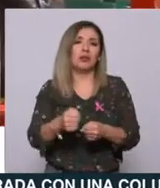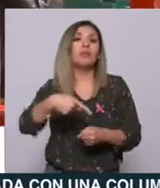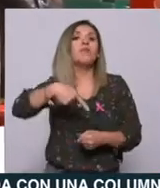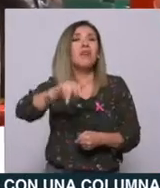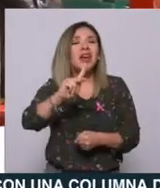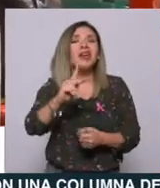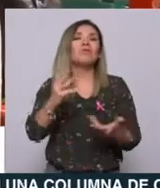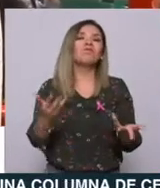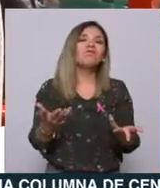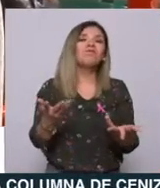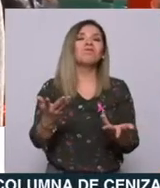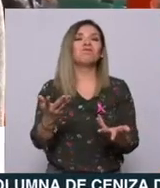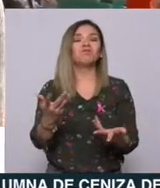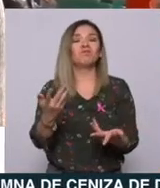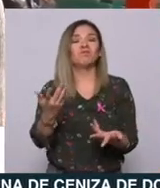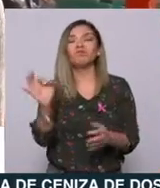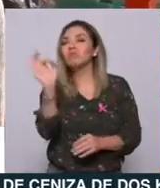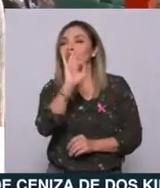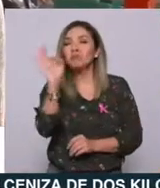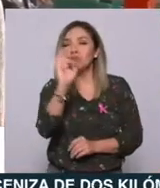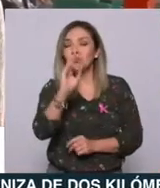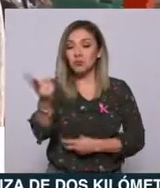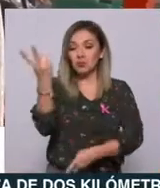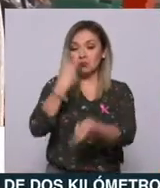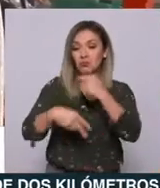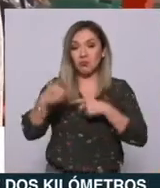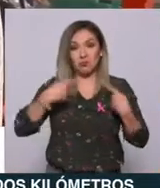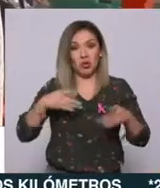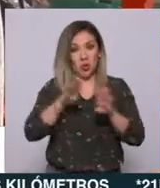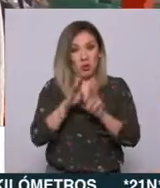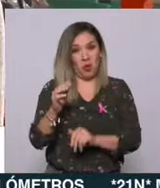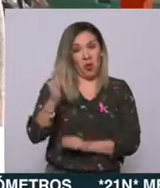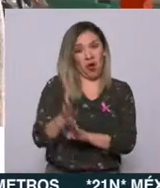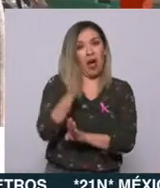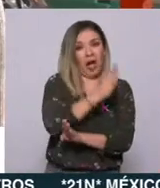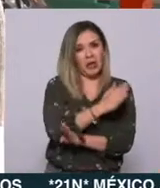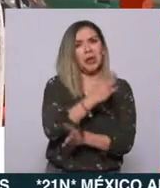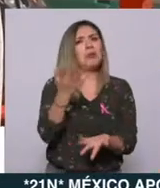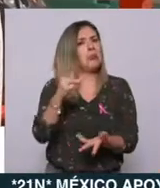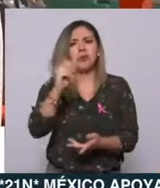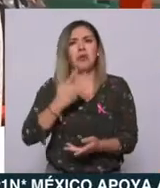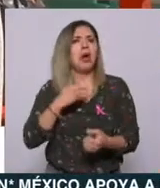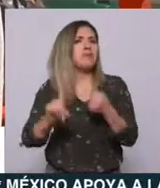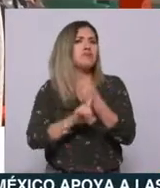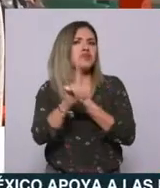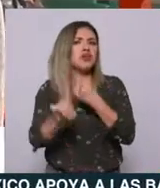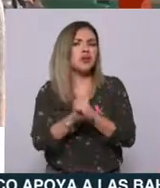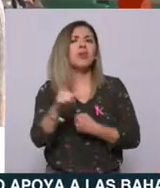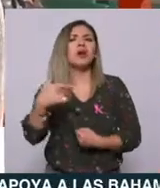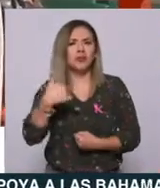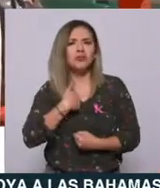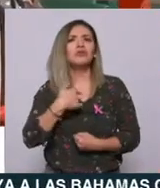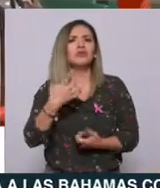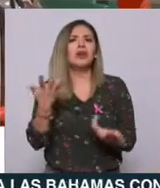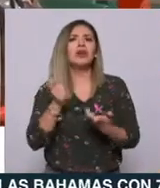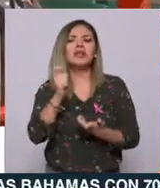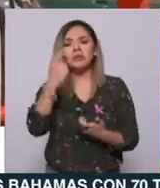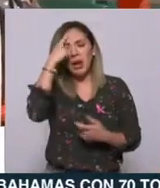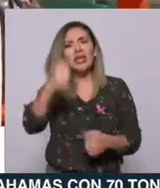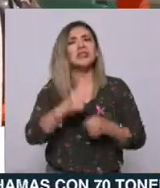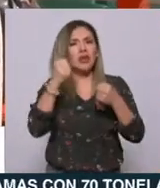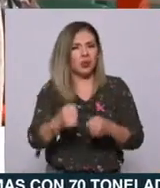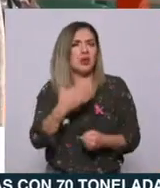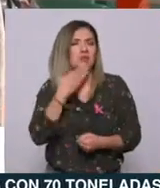pasa que, mire, si llegara gente como anteriormente, pues ellos no tenían ningún problema porque pues además es algo para